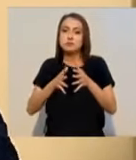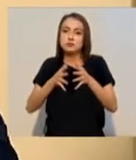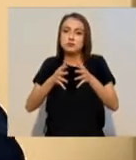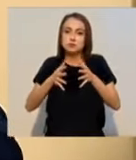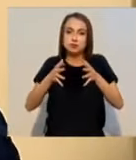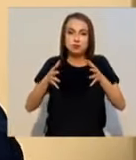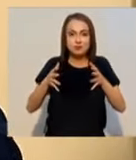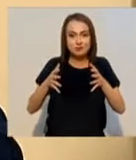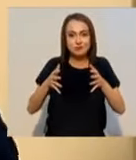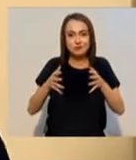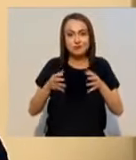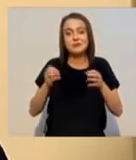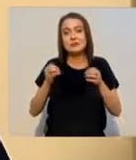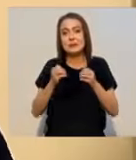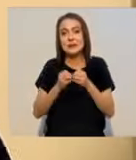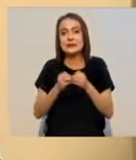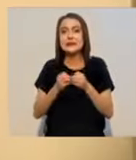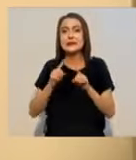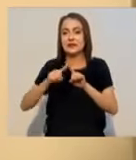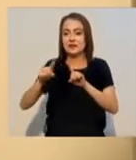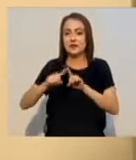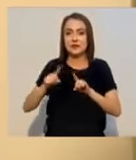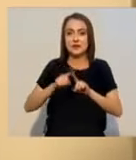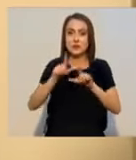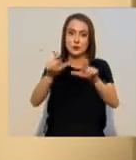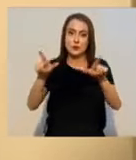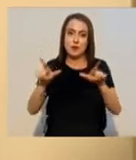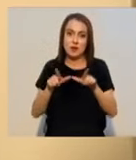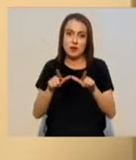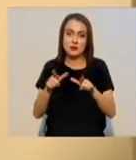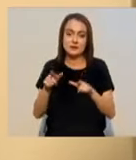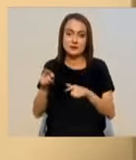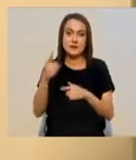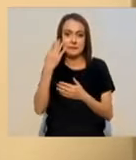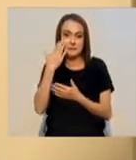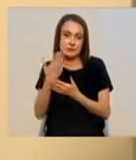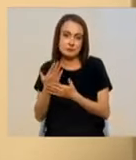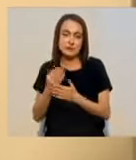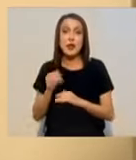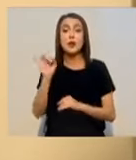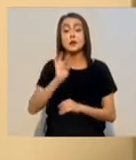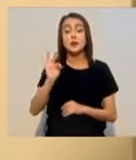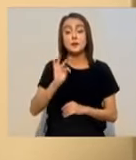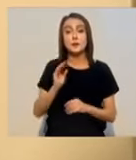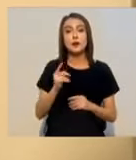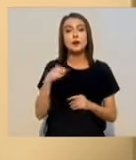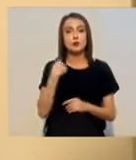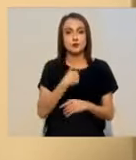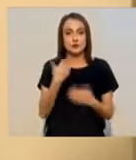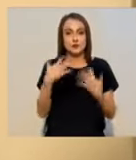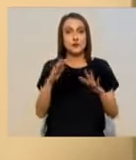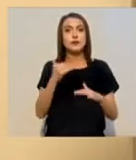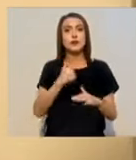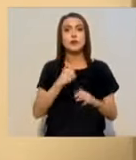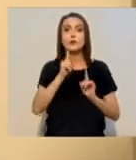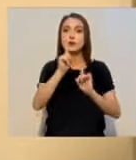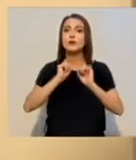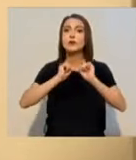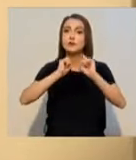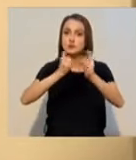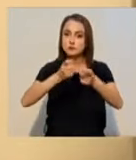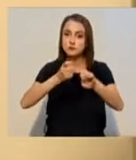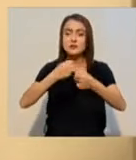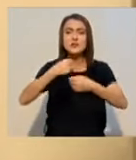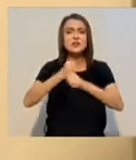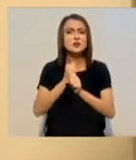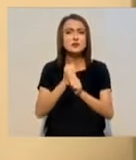aumentando y se va a ir habilitando en diferentes centros. Para esto también contamos con una donación